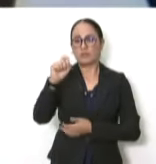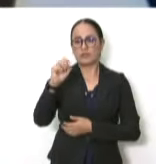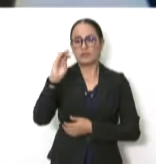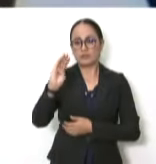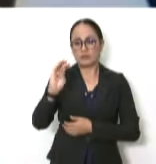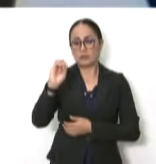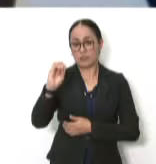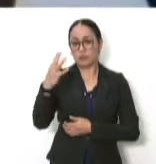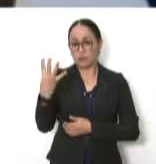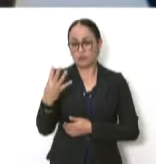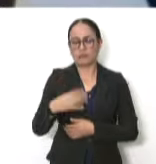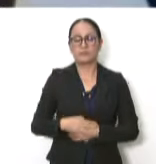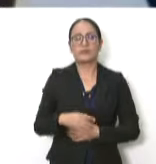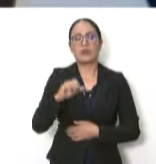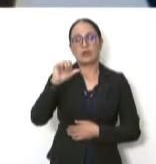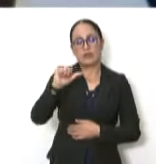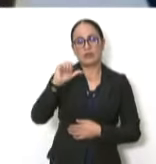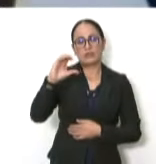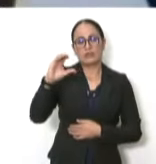ACT-PV-28-07-2020.04.